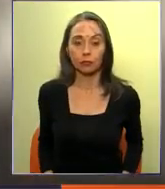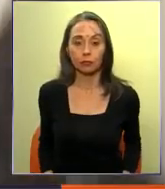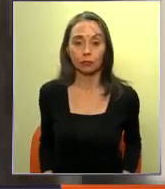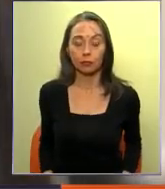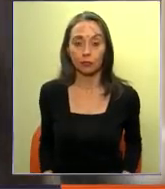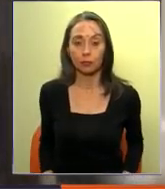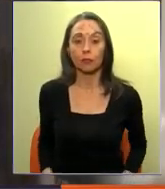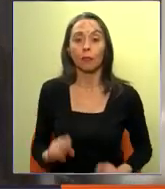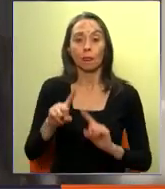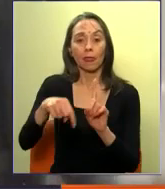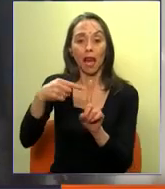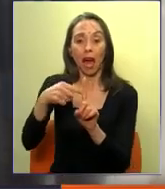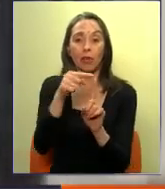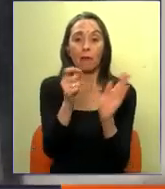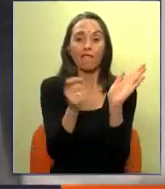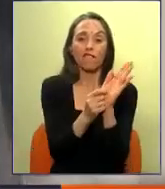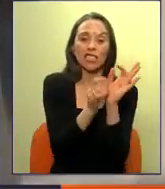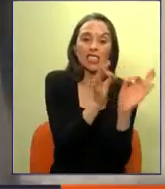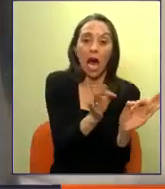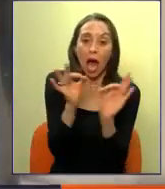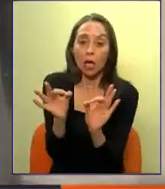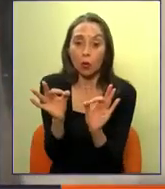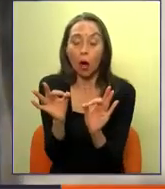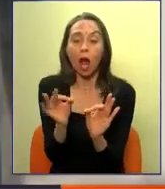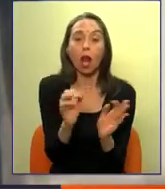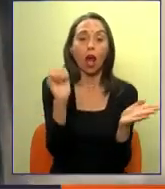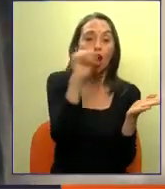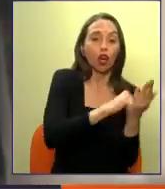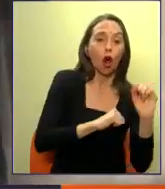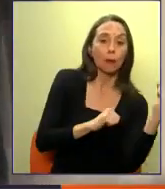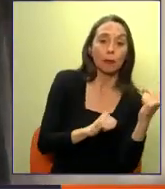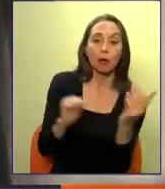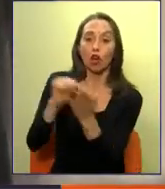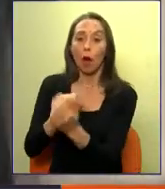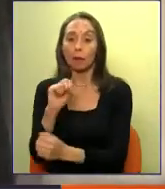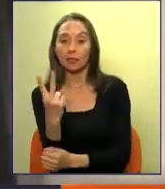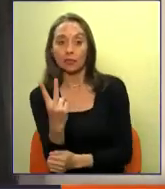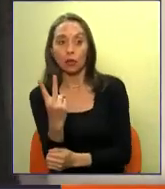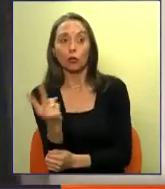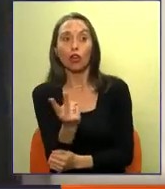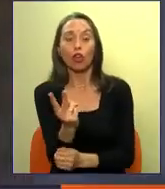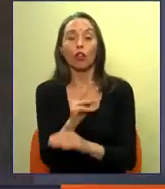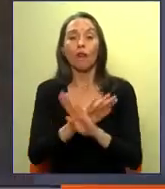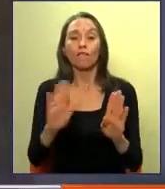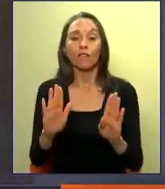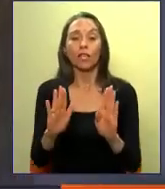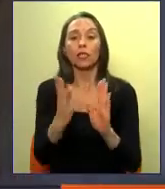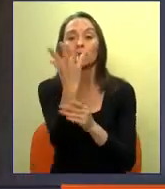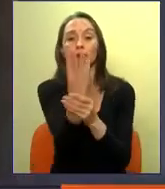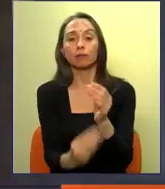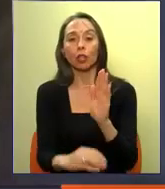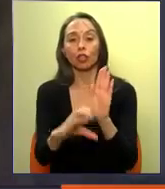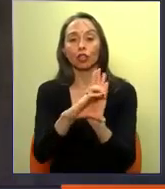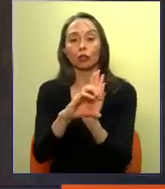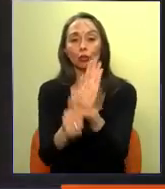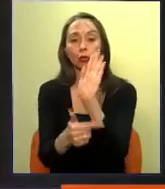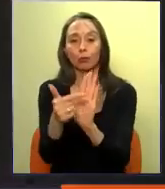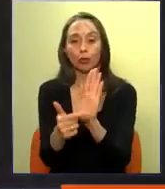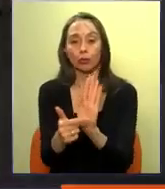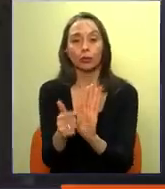Pero además de la fecha, otro factor unió a ambos golpes. Los dos pondrían fin a una constitución.